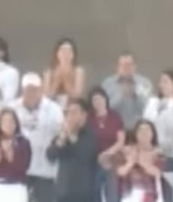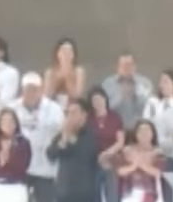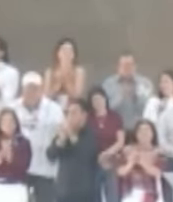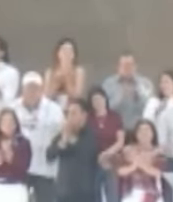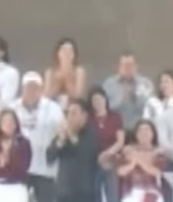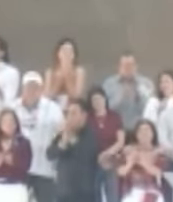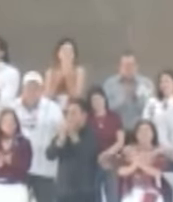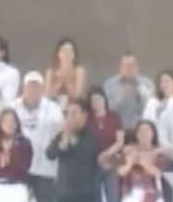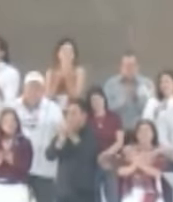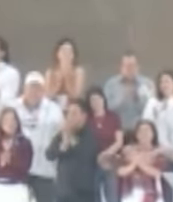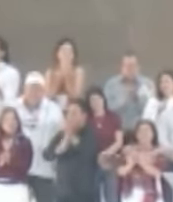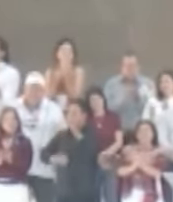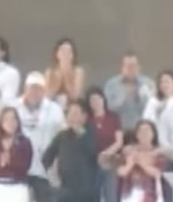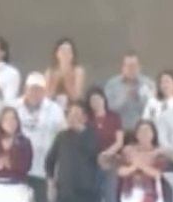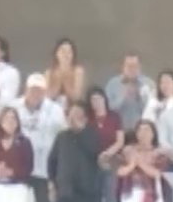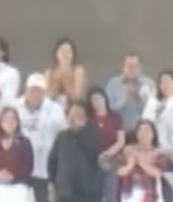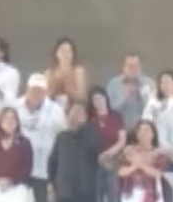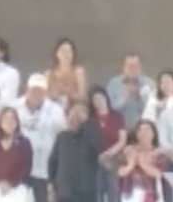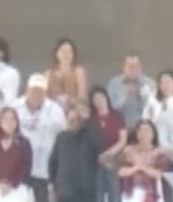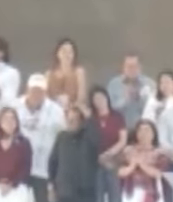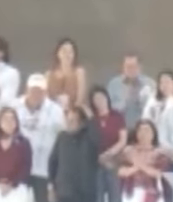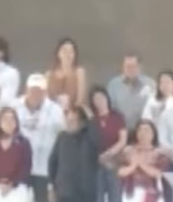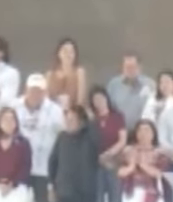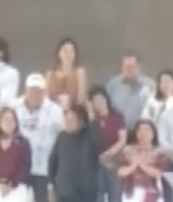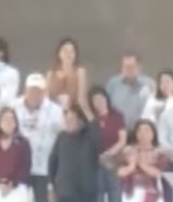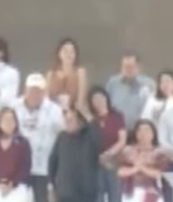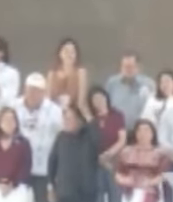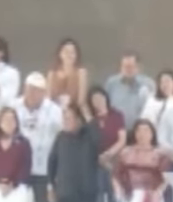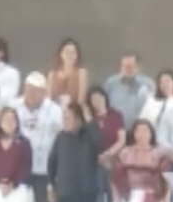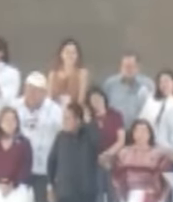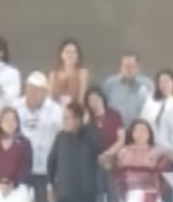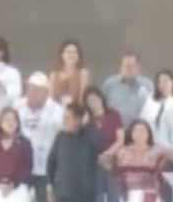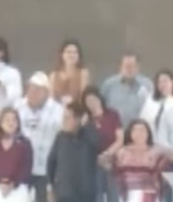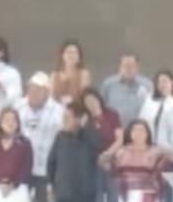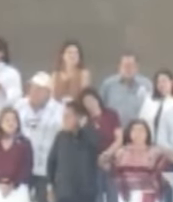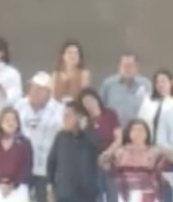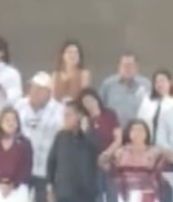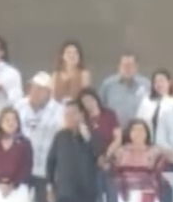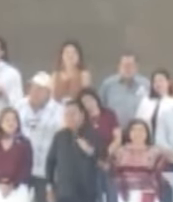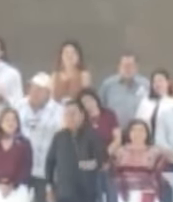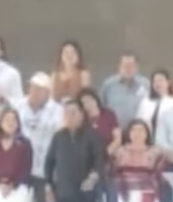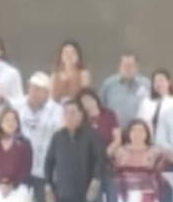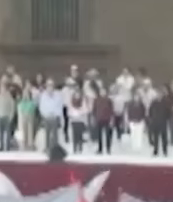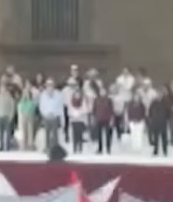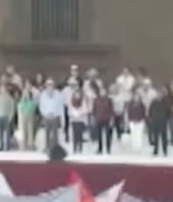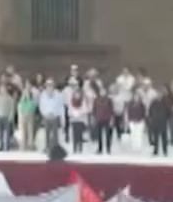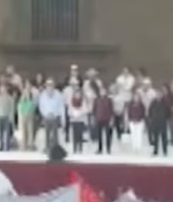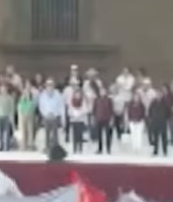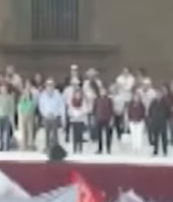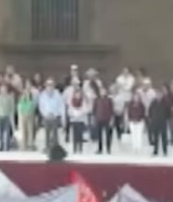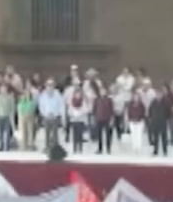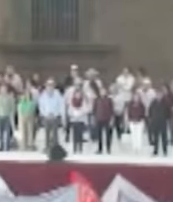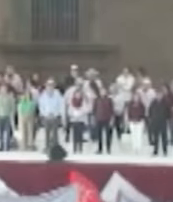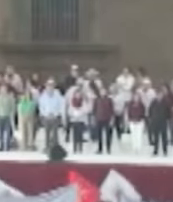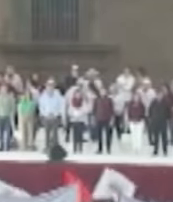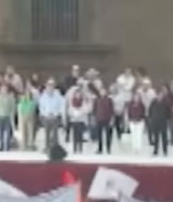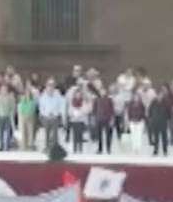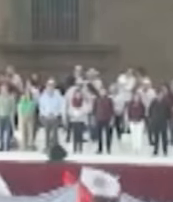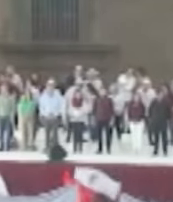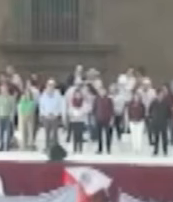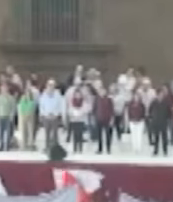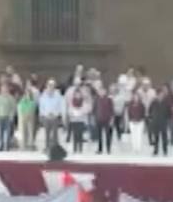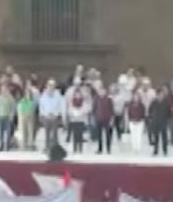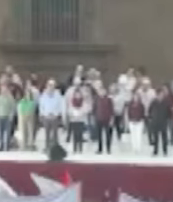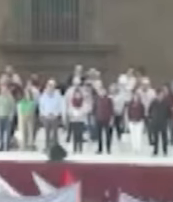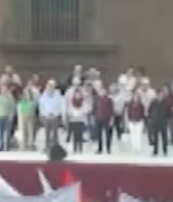calles aledañas, la plancha, no se diga, la plancha del Zócalo, pues, abarrotada de personas, de gente,